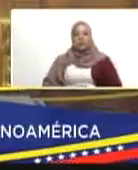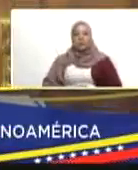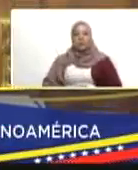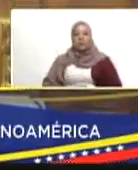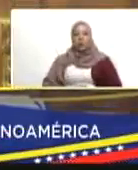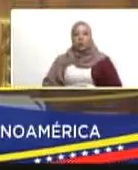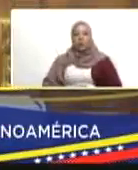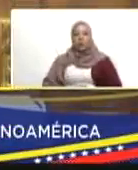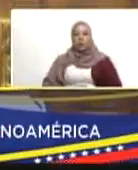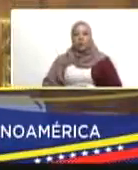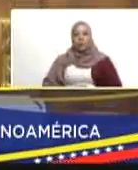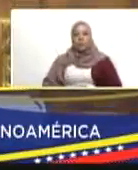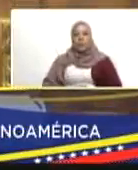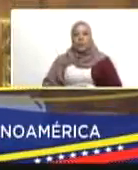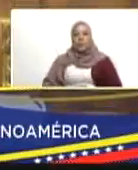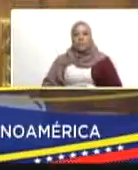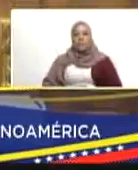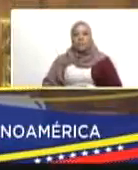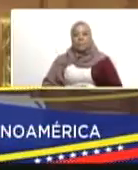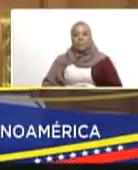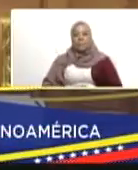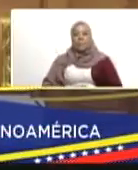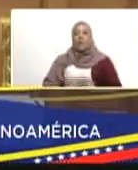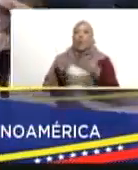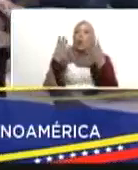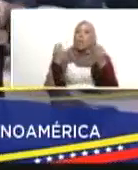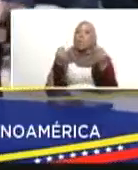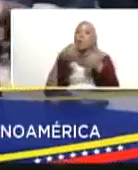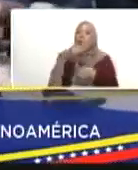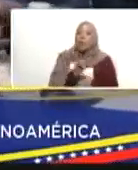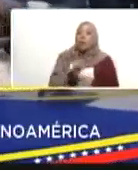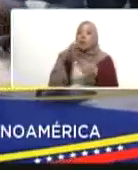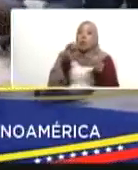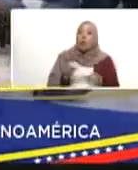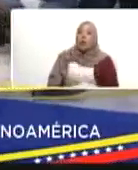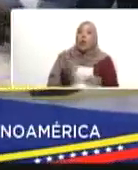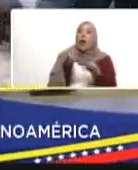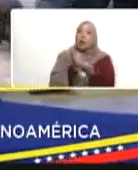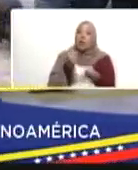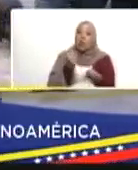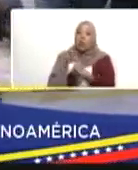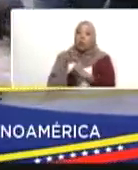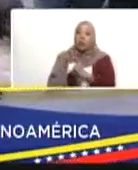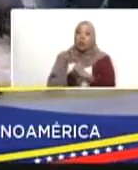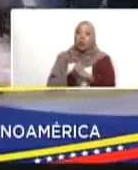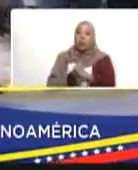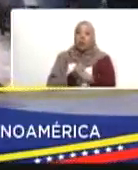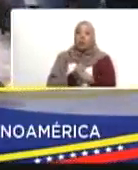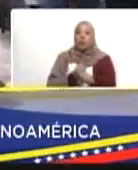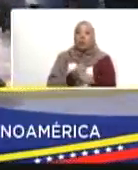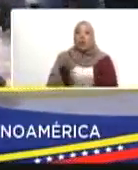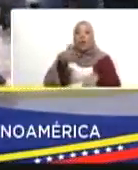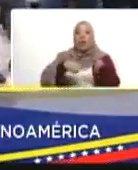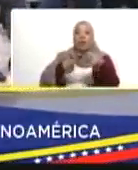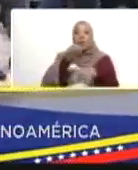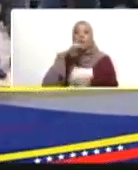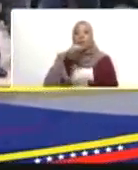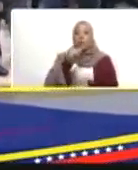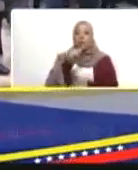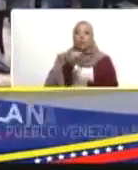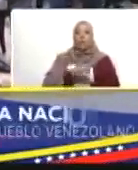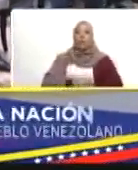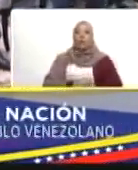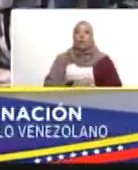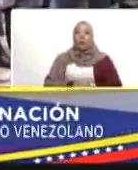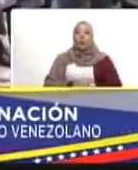nacional y en muchos de ellos estamos en condiciones de dar el paso a la exportación no hay